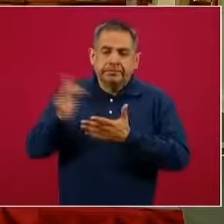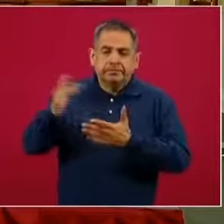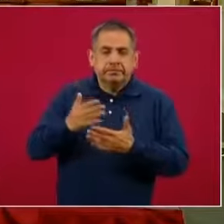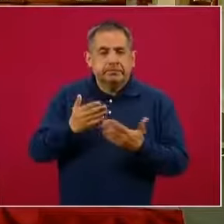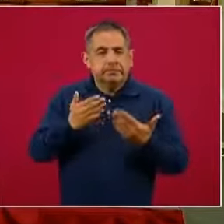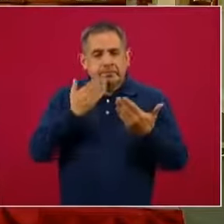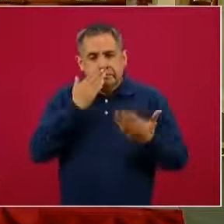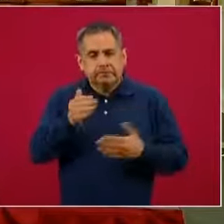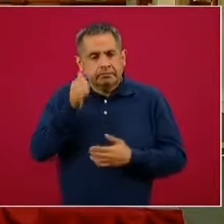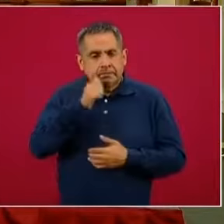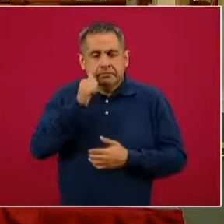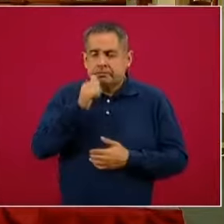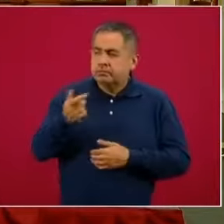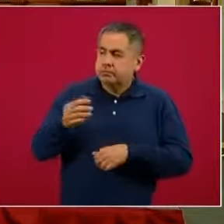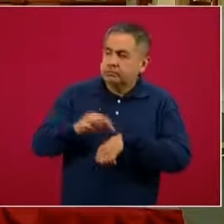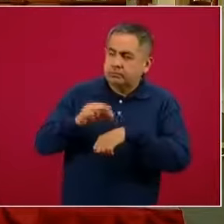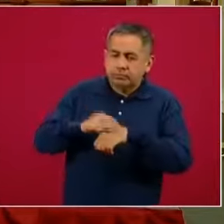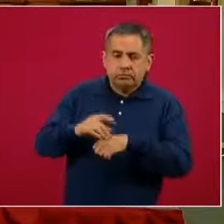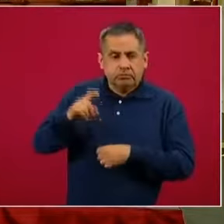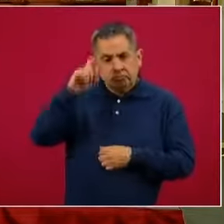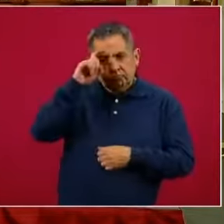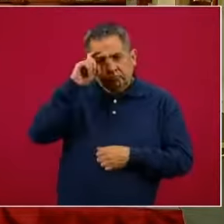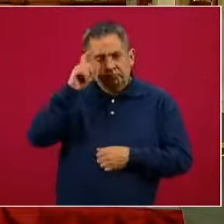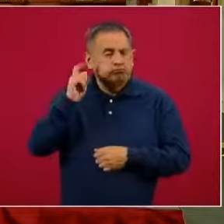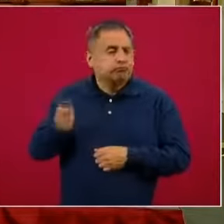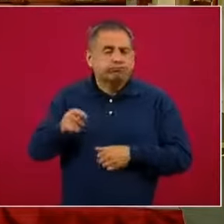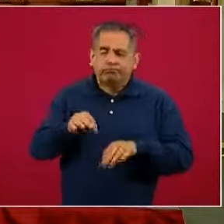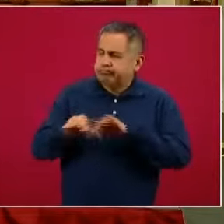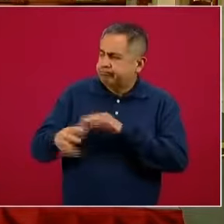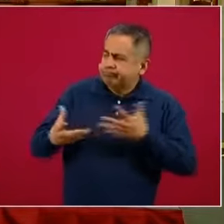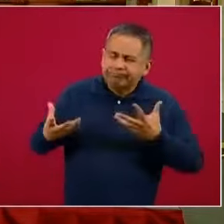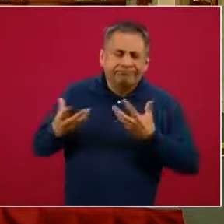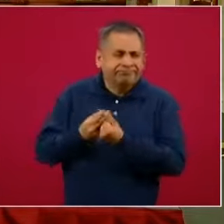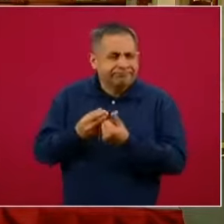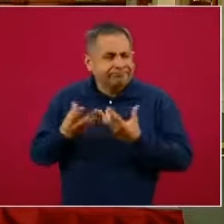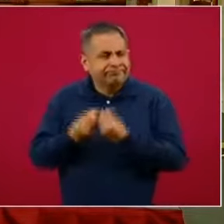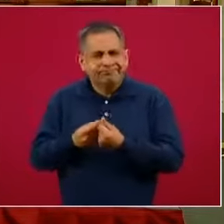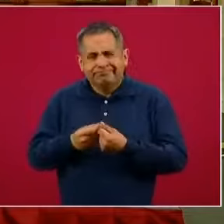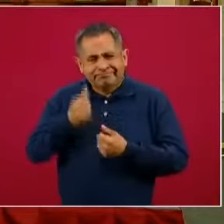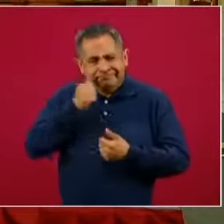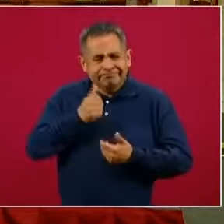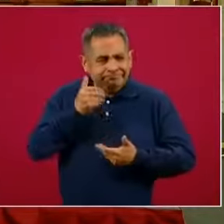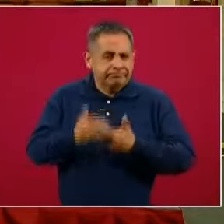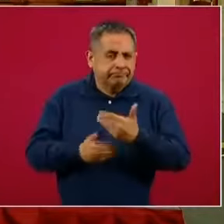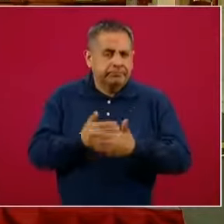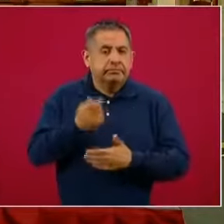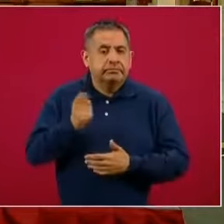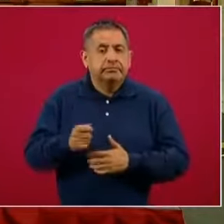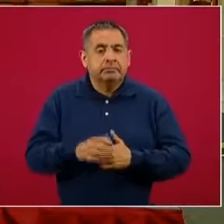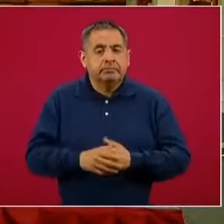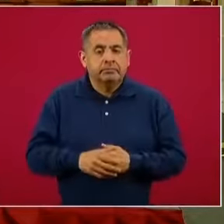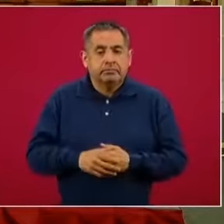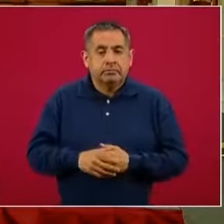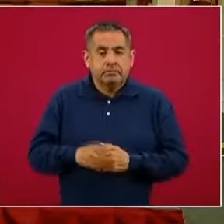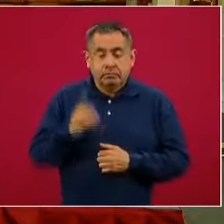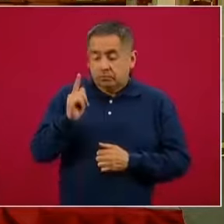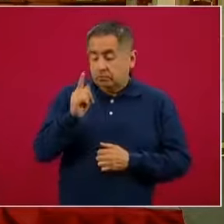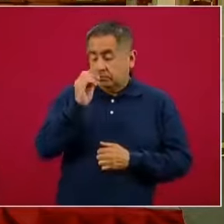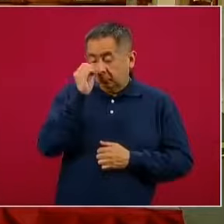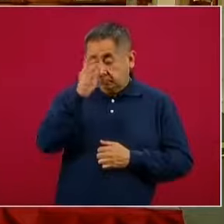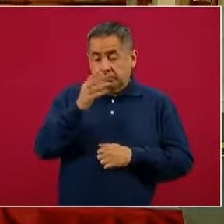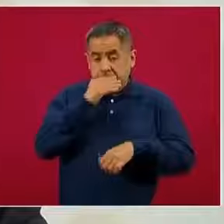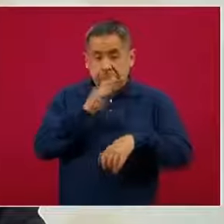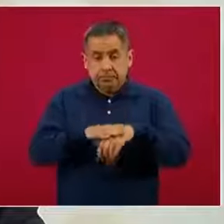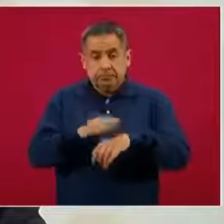lo ha dicho el doctor López-Gatell, esto es un trabajo en equipo de manera permanente y una parte que olvidé mencionar